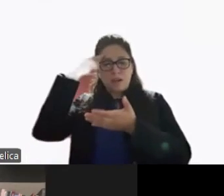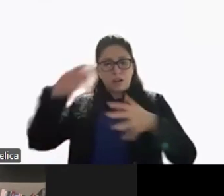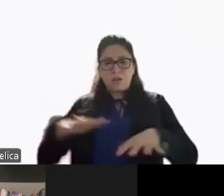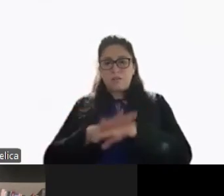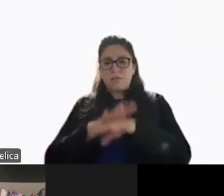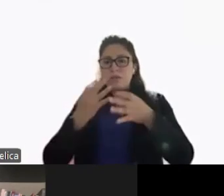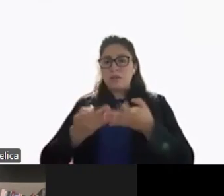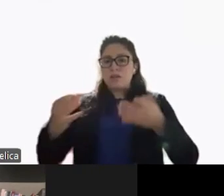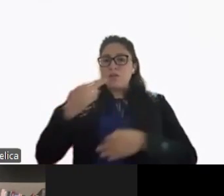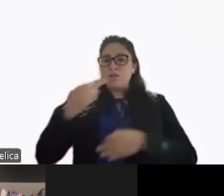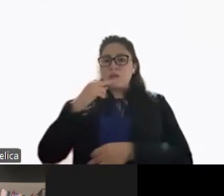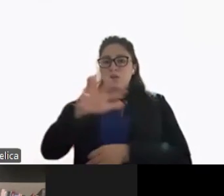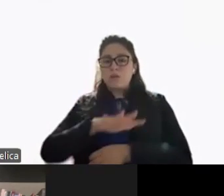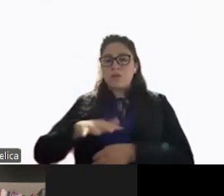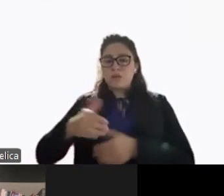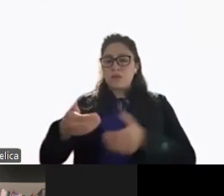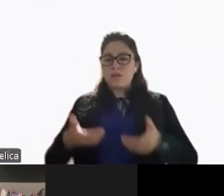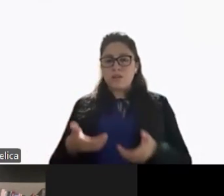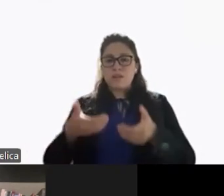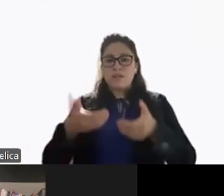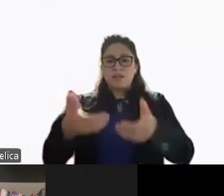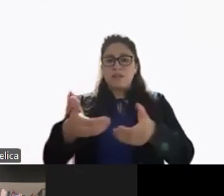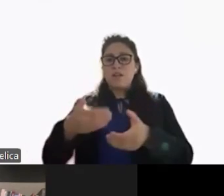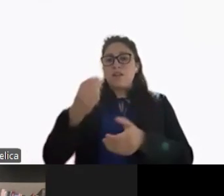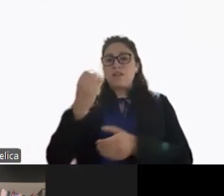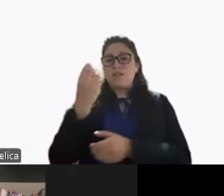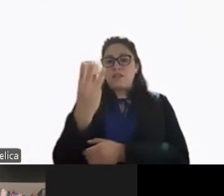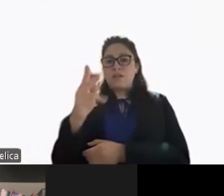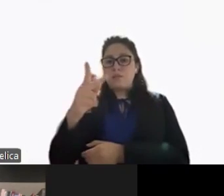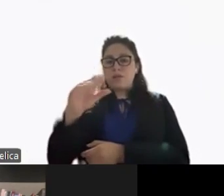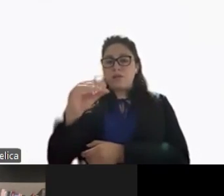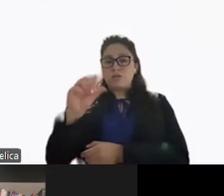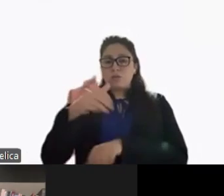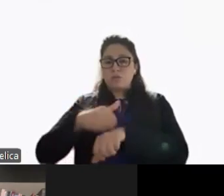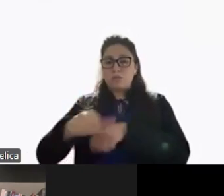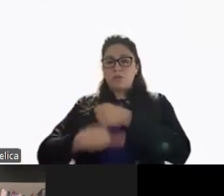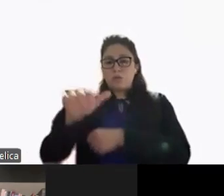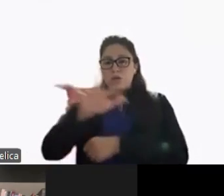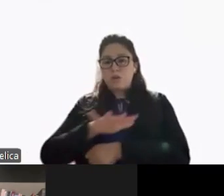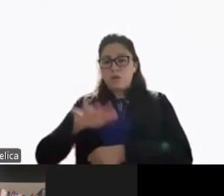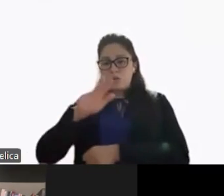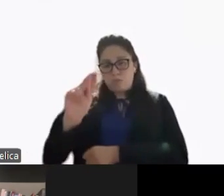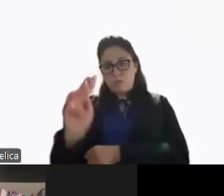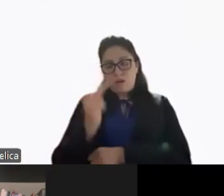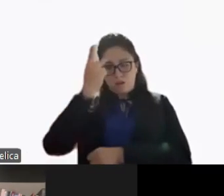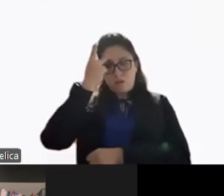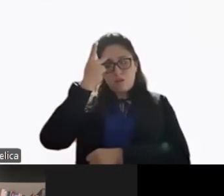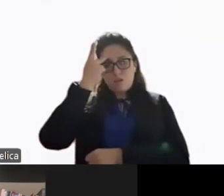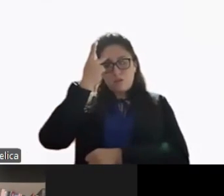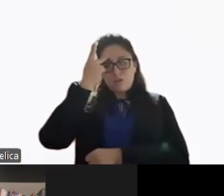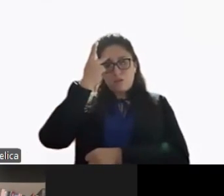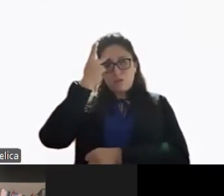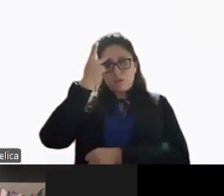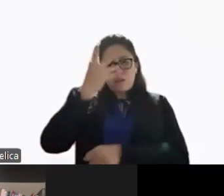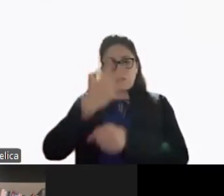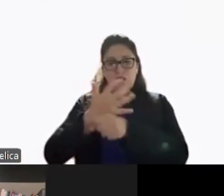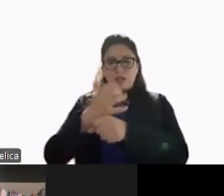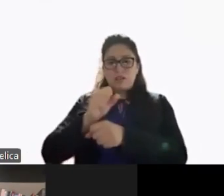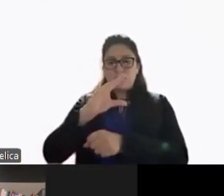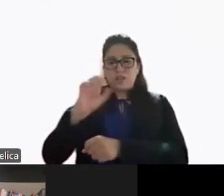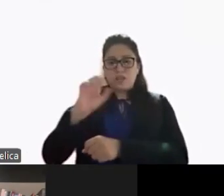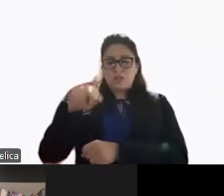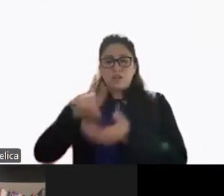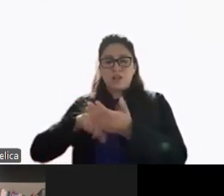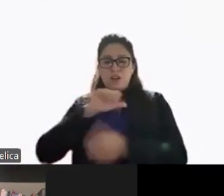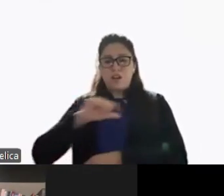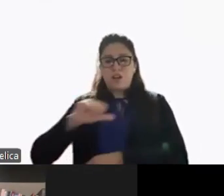respecto del inmueble ubicado en calle Tres Picos, número 11, Colonia Polanco, quinta sección, Alcaldía Miguel Hidalgo. Al